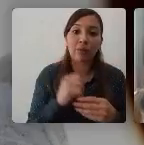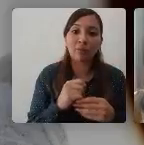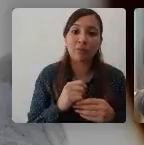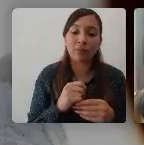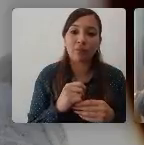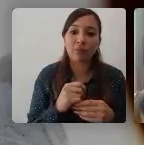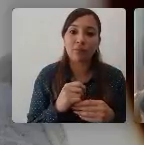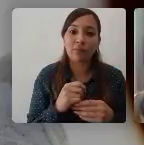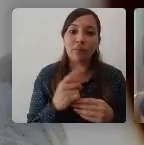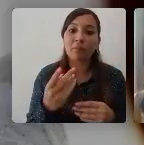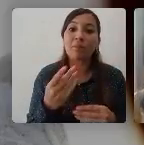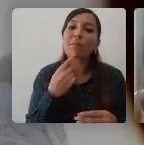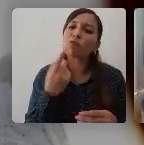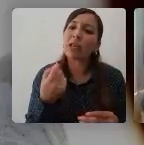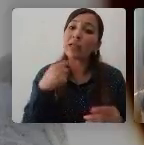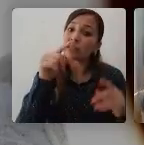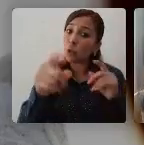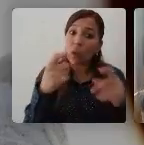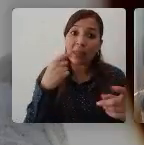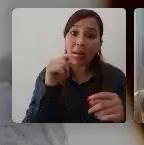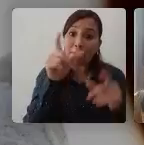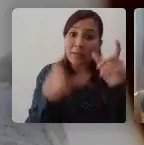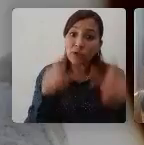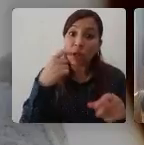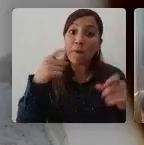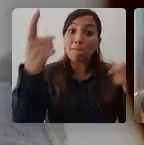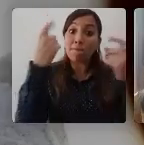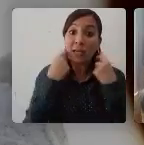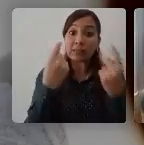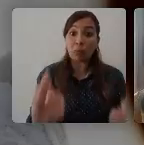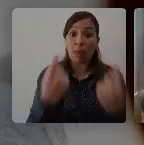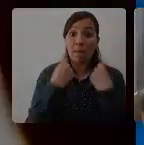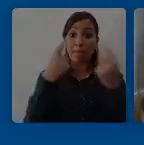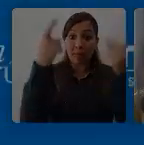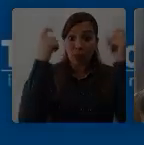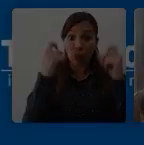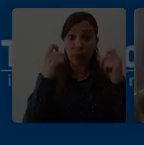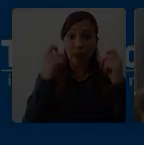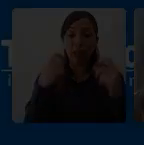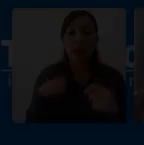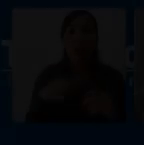quedo atenta a cualquier duda o pregunta que os pueda haber surgido de la presentación muchas gracias a todos